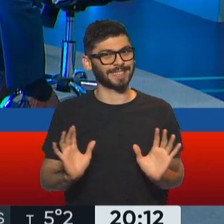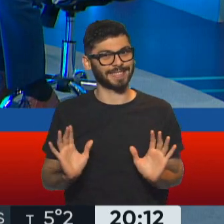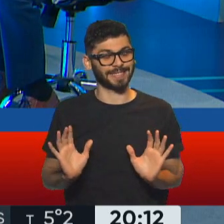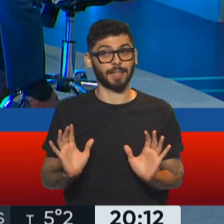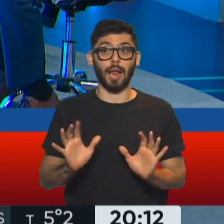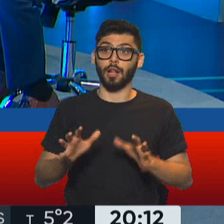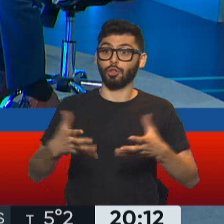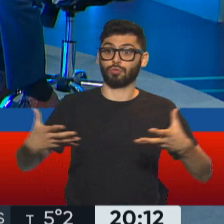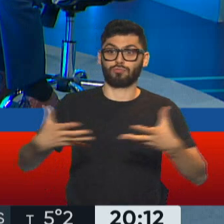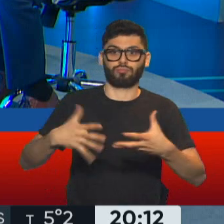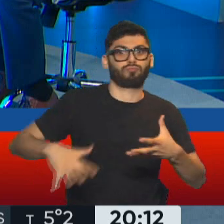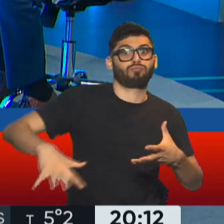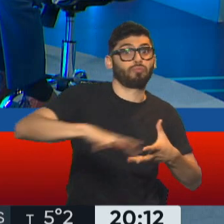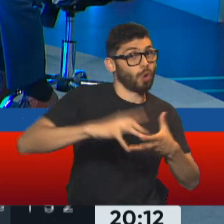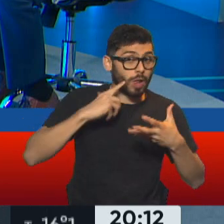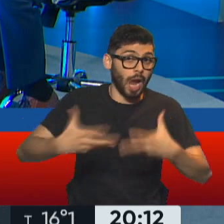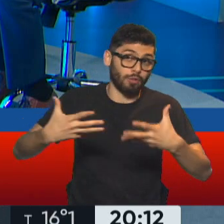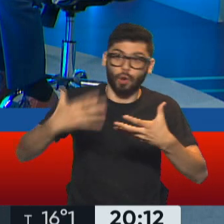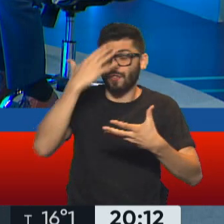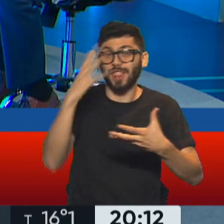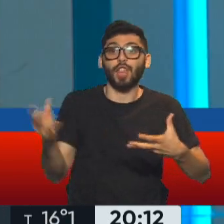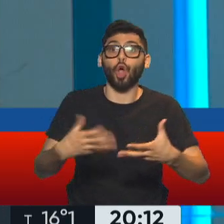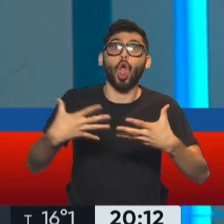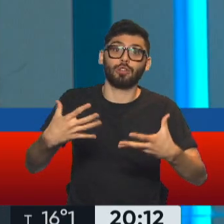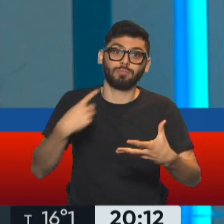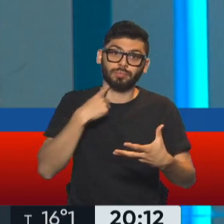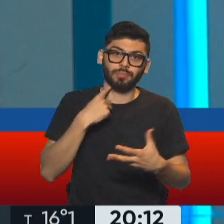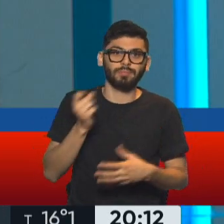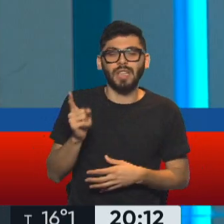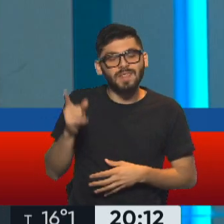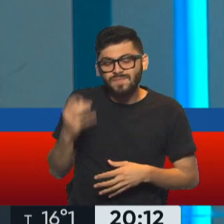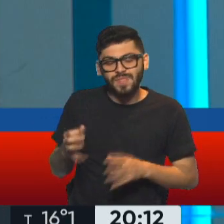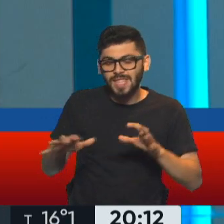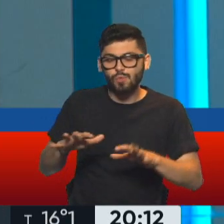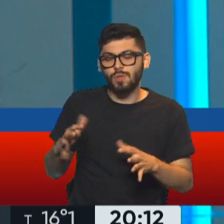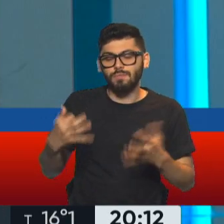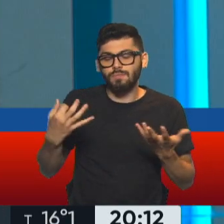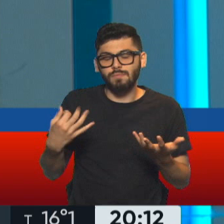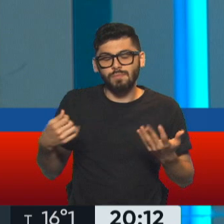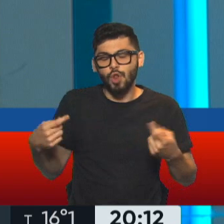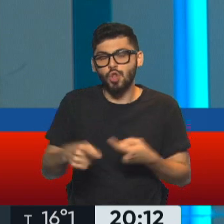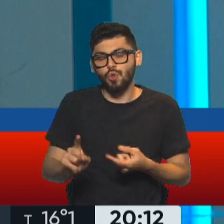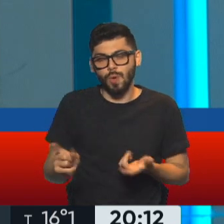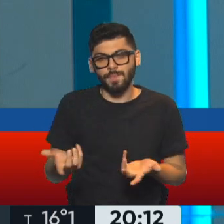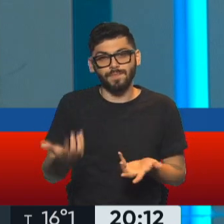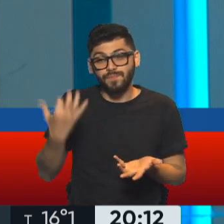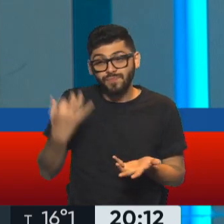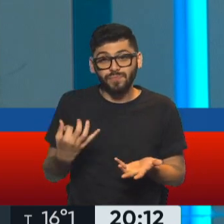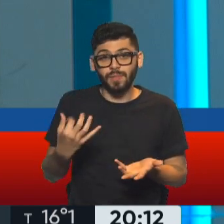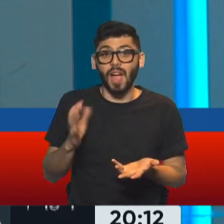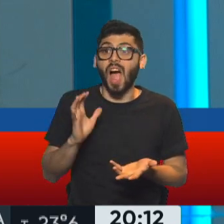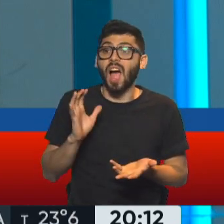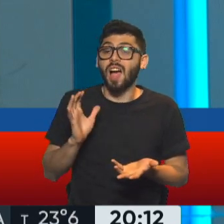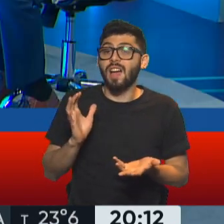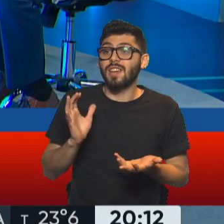el representante de un colectivo muy amplio, como es el Frente de Todos, ¿no? Y un proyecto colectivo. Ajá. Nunca debió haber ocurrido